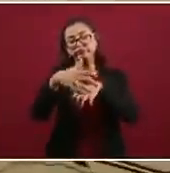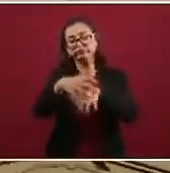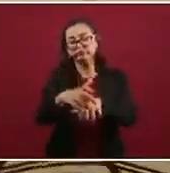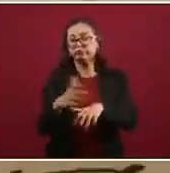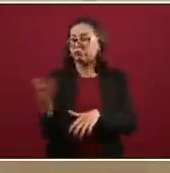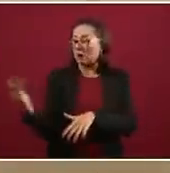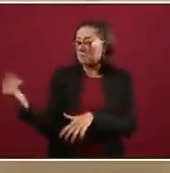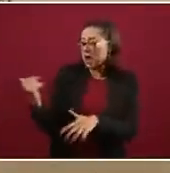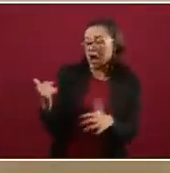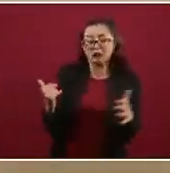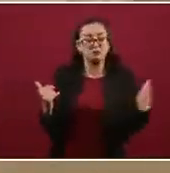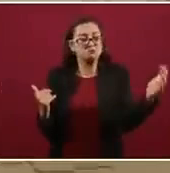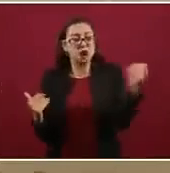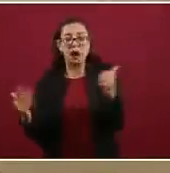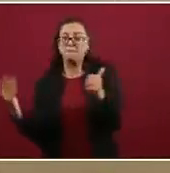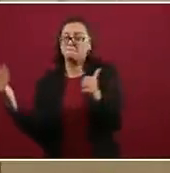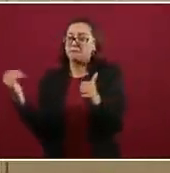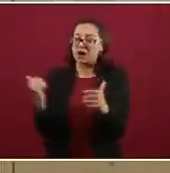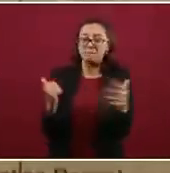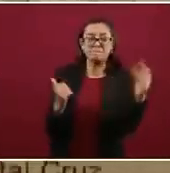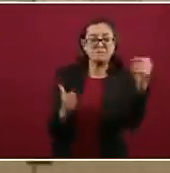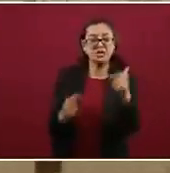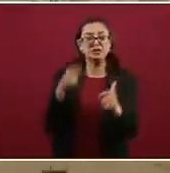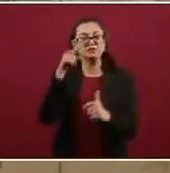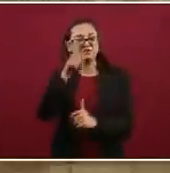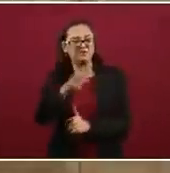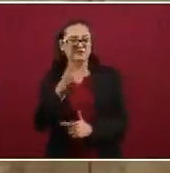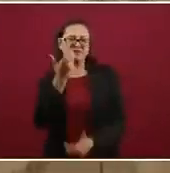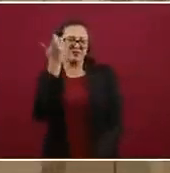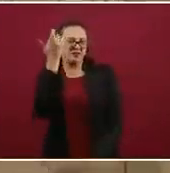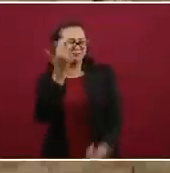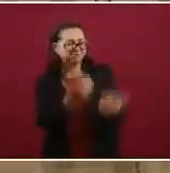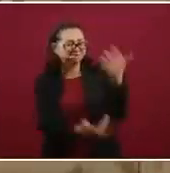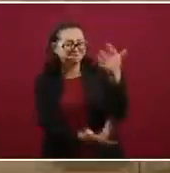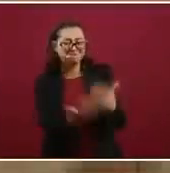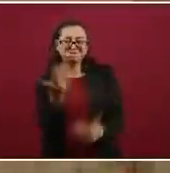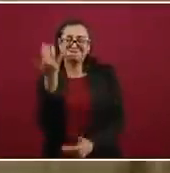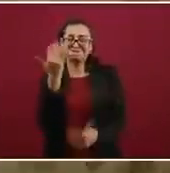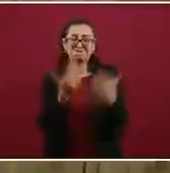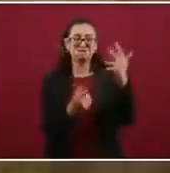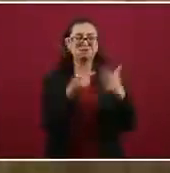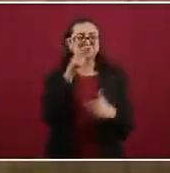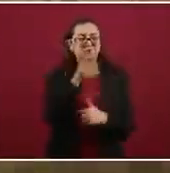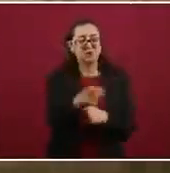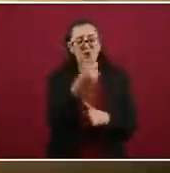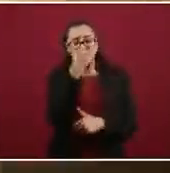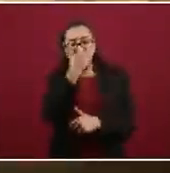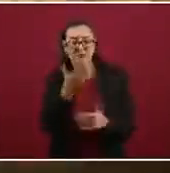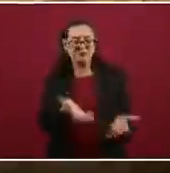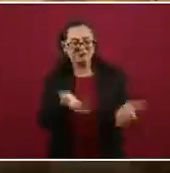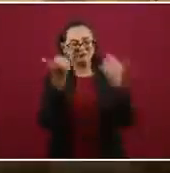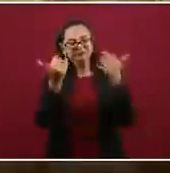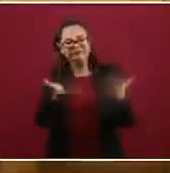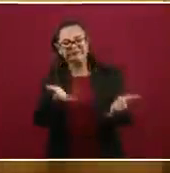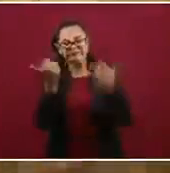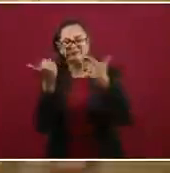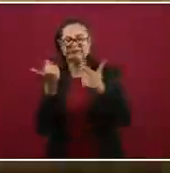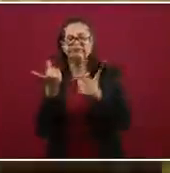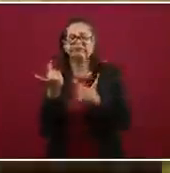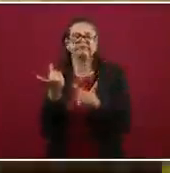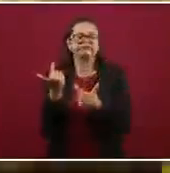llama al levantamiento. Se queman las trojes, se saquean los depósitos de comida,